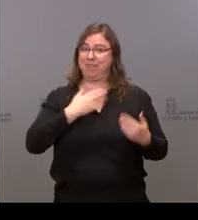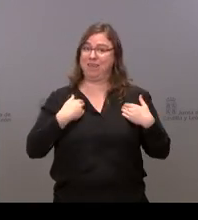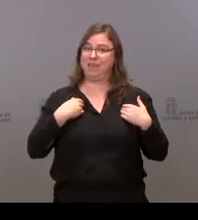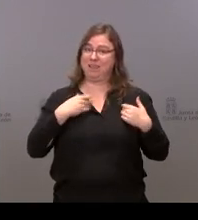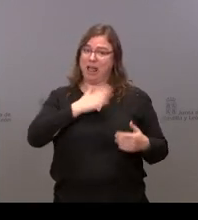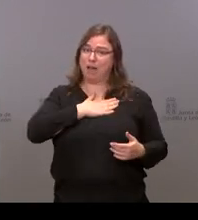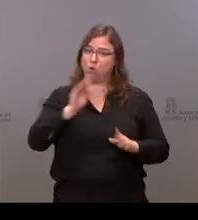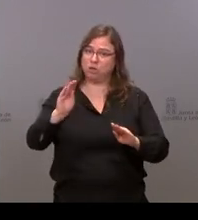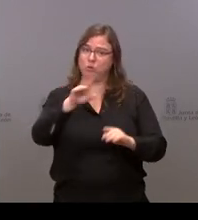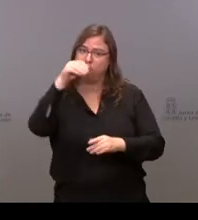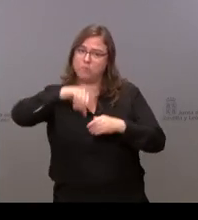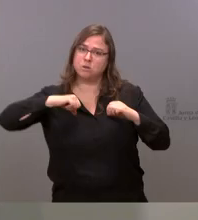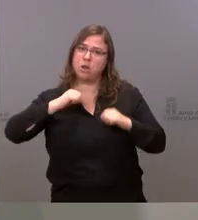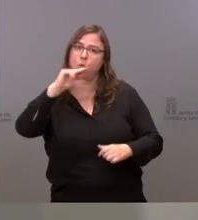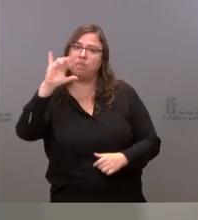Gracias.